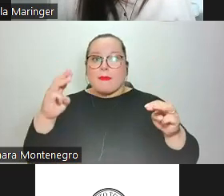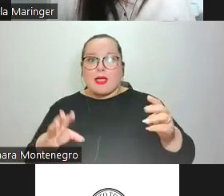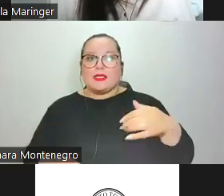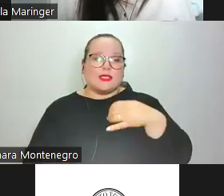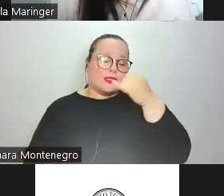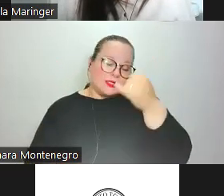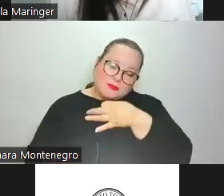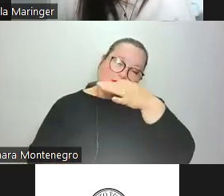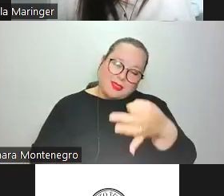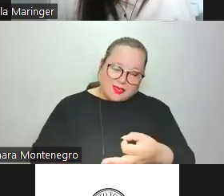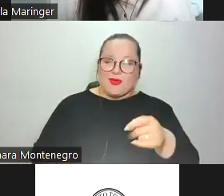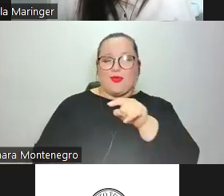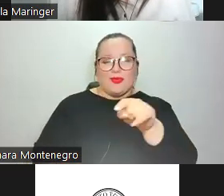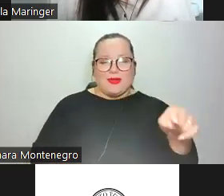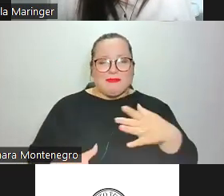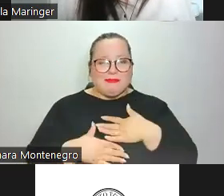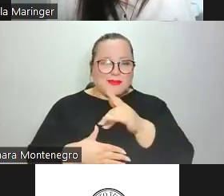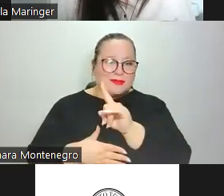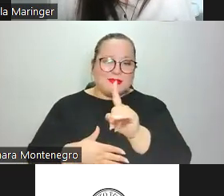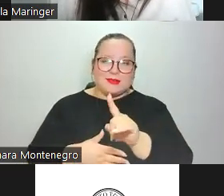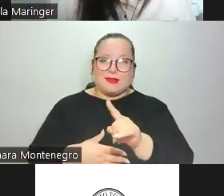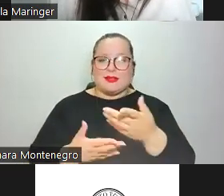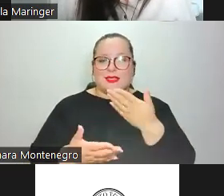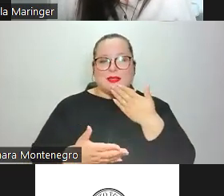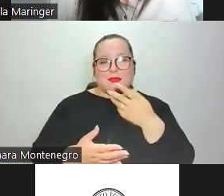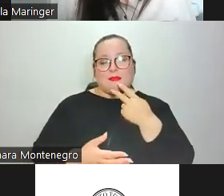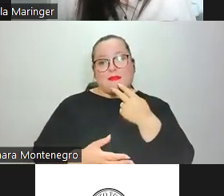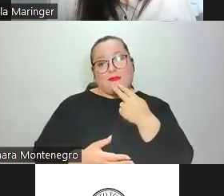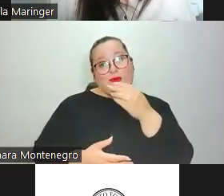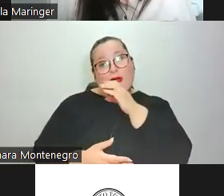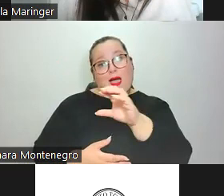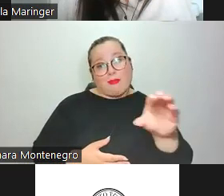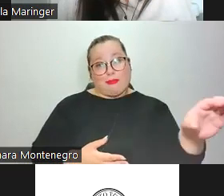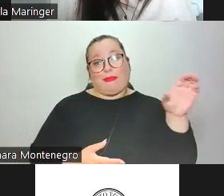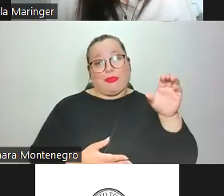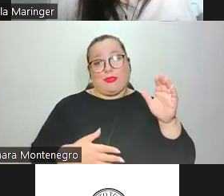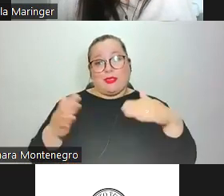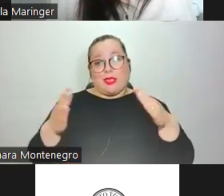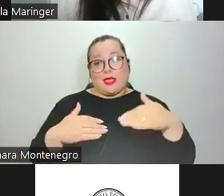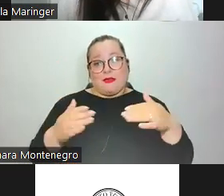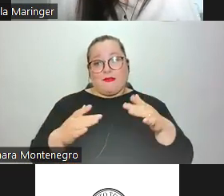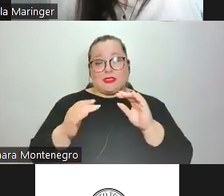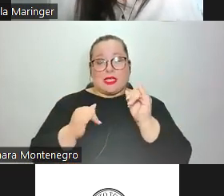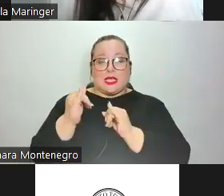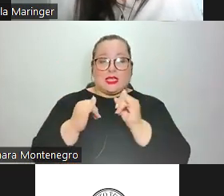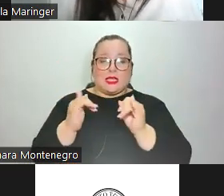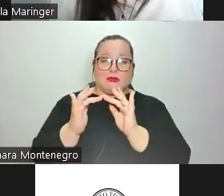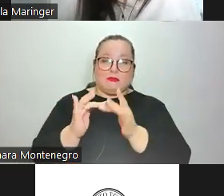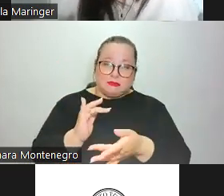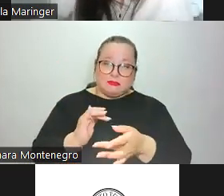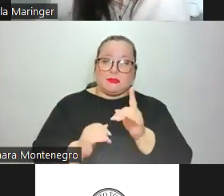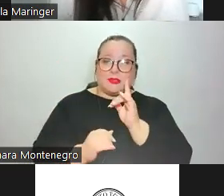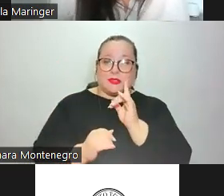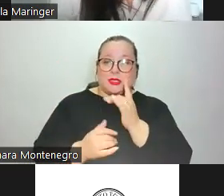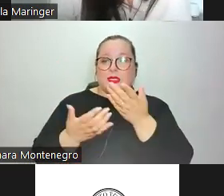les comento eso. Y además que vivo en el campo, porque a veces, que no va a pasar hoy día, falla la señal. Pero lo bueno es que estás tú,